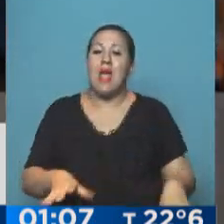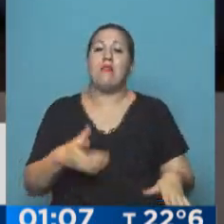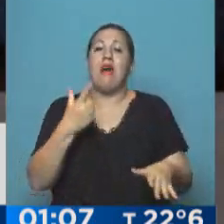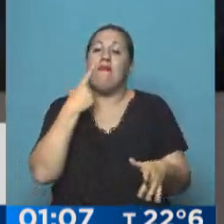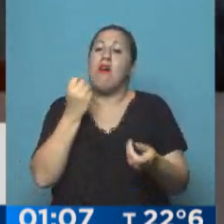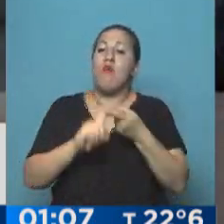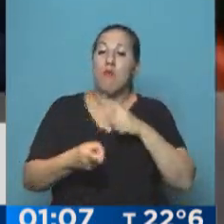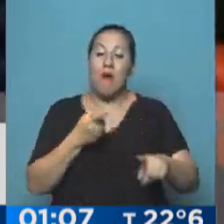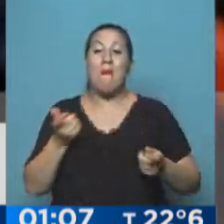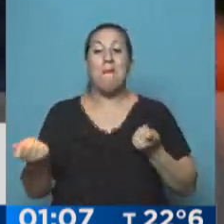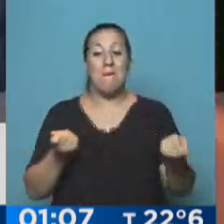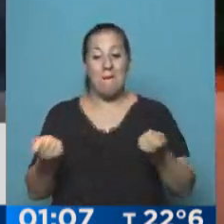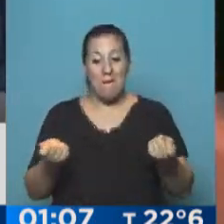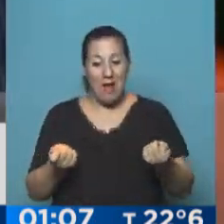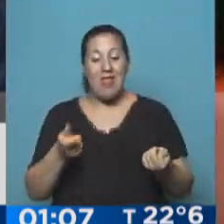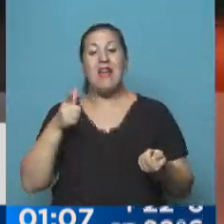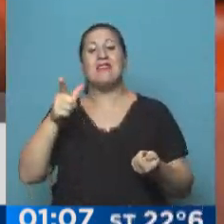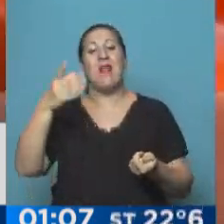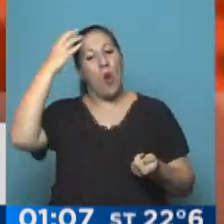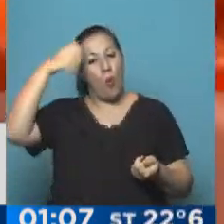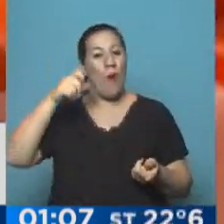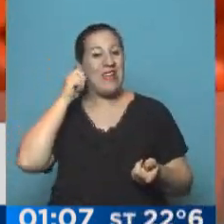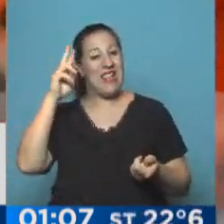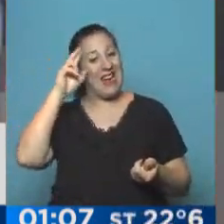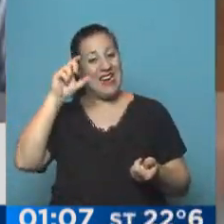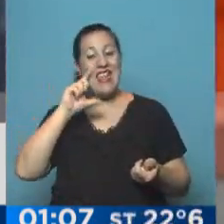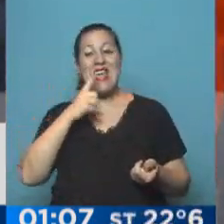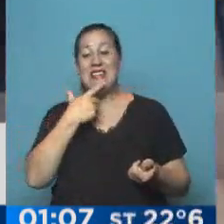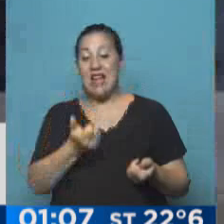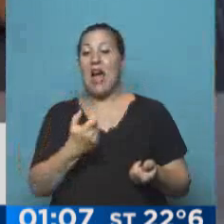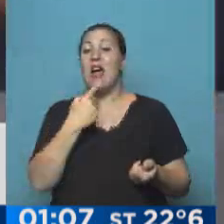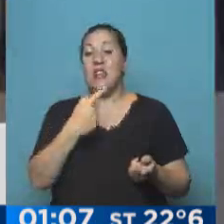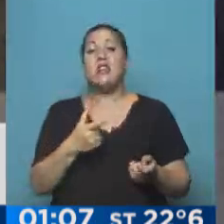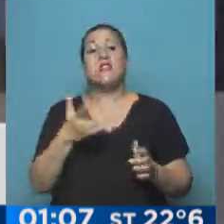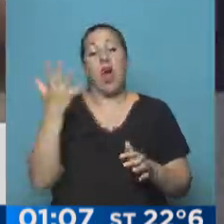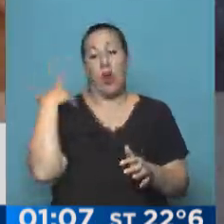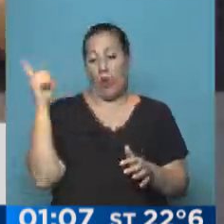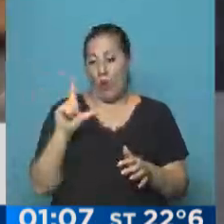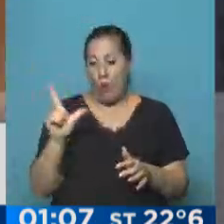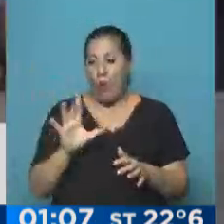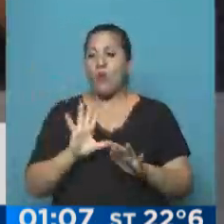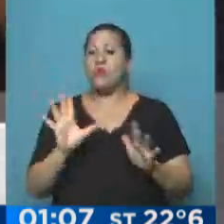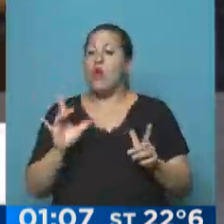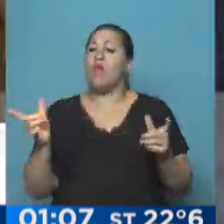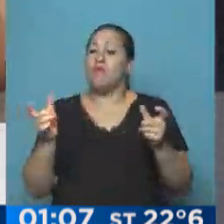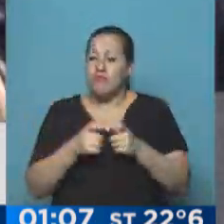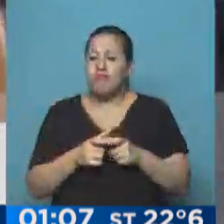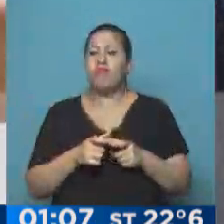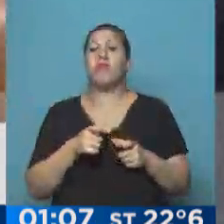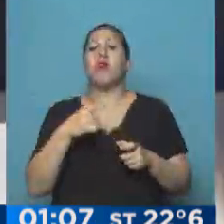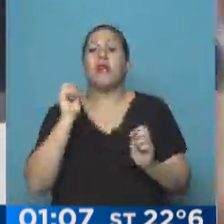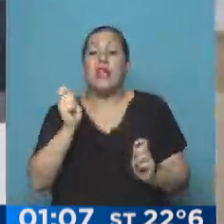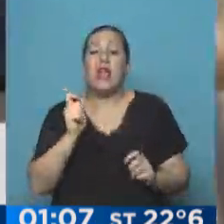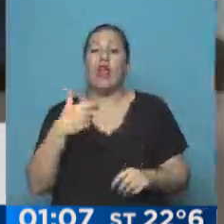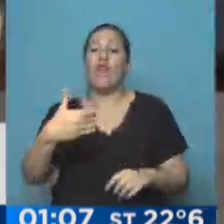El mediador designado por Tomás Riesa, Daniel Polak, aseguró que mantuvo el lunes un encuentro introductorio con el